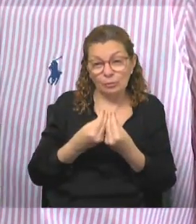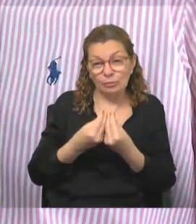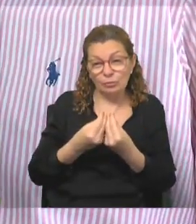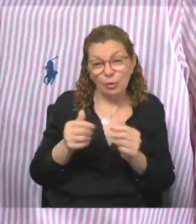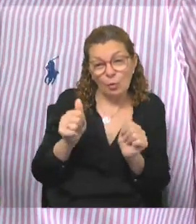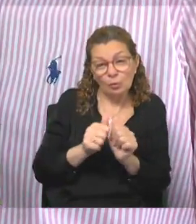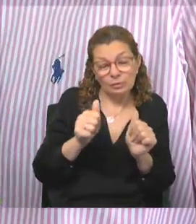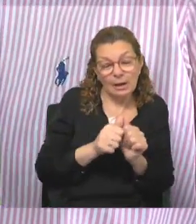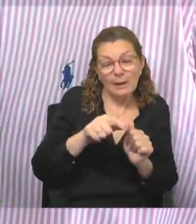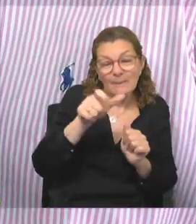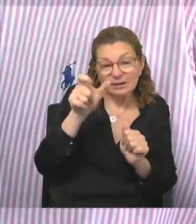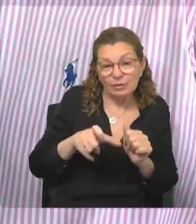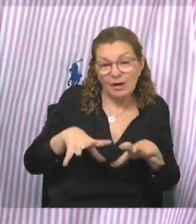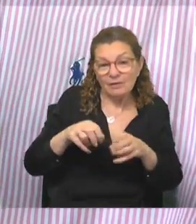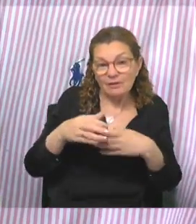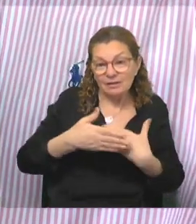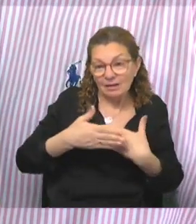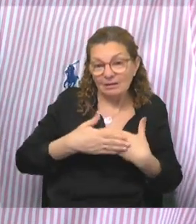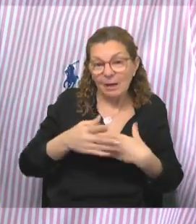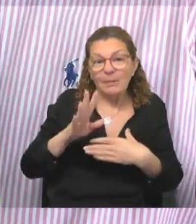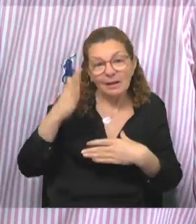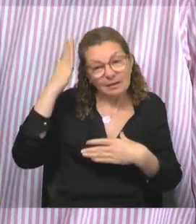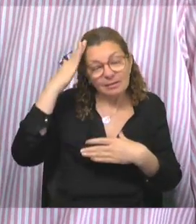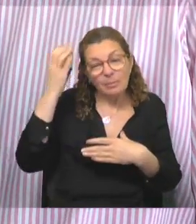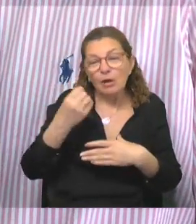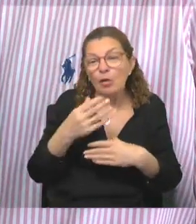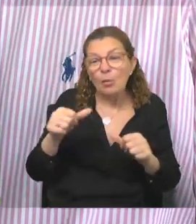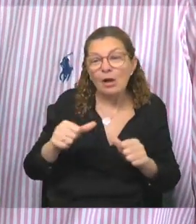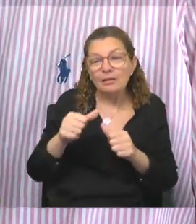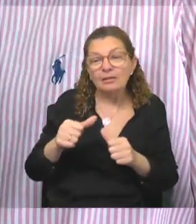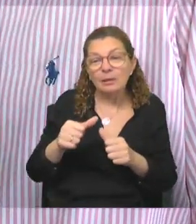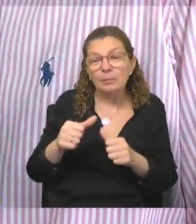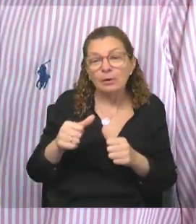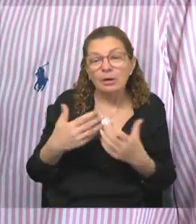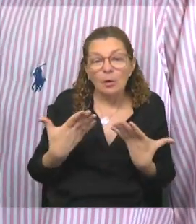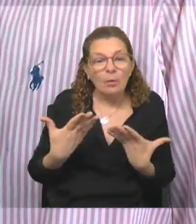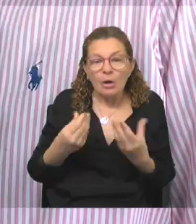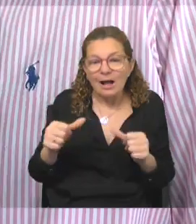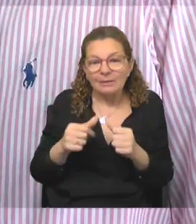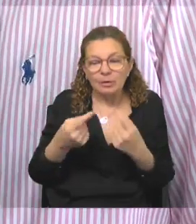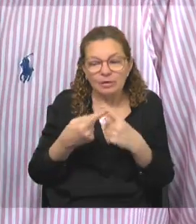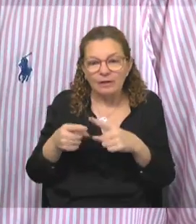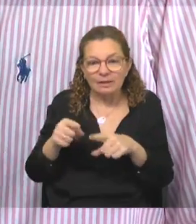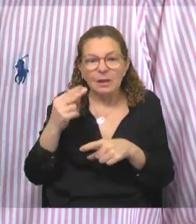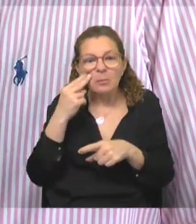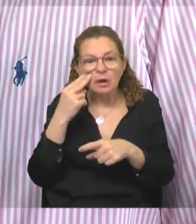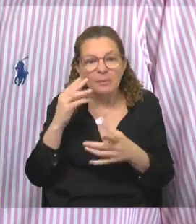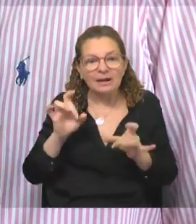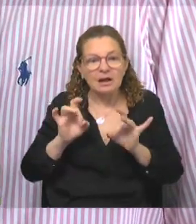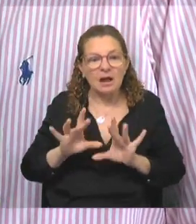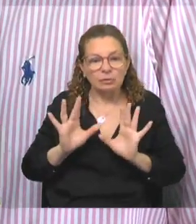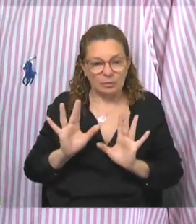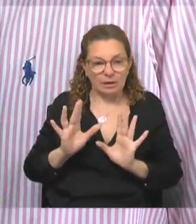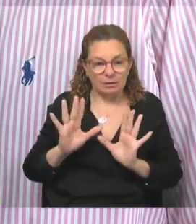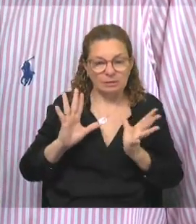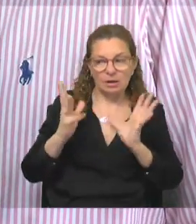juntar a vecinos para que sepan Cómo más que nada actuar frente a diferentes eventos eventos